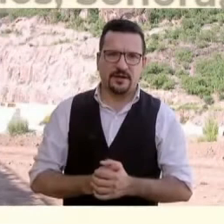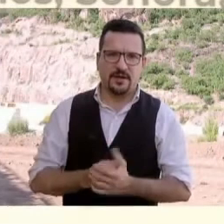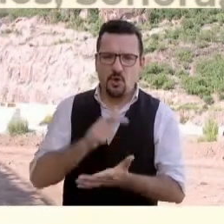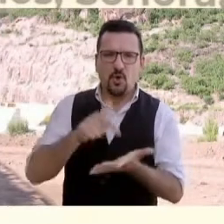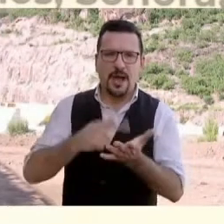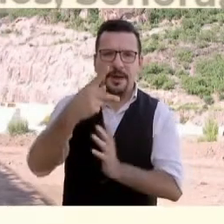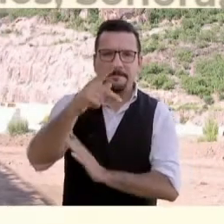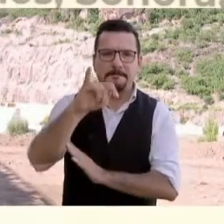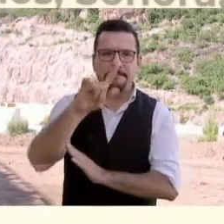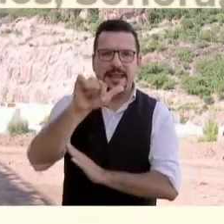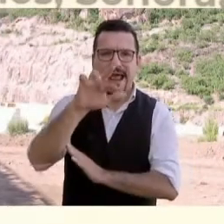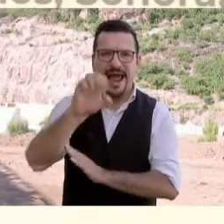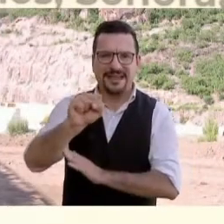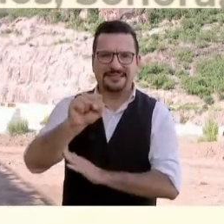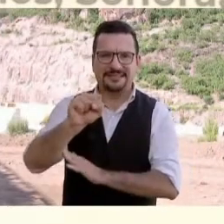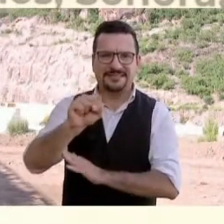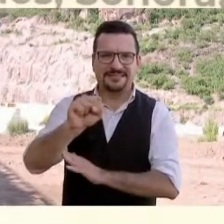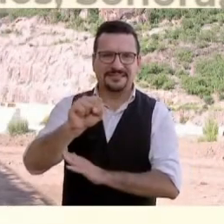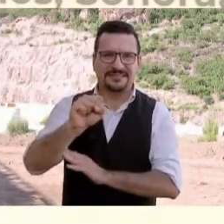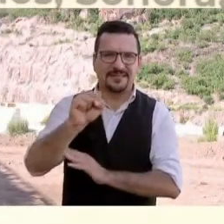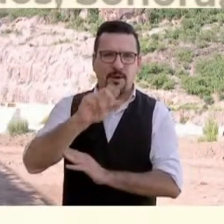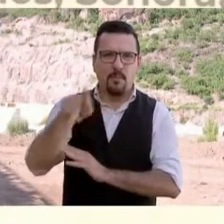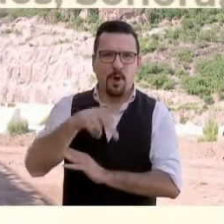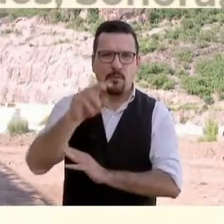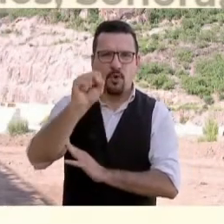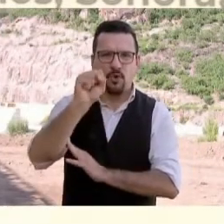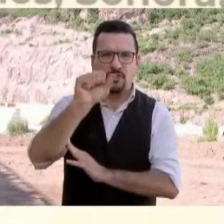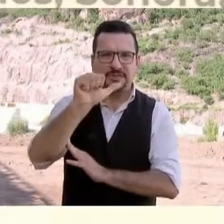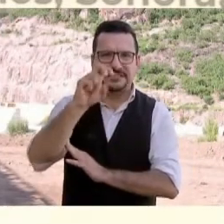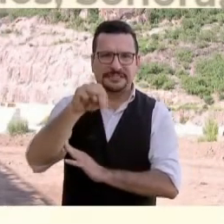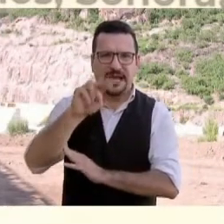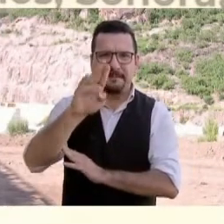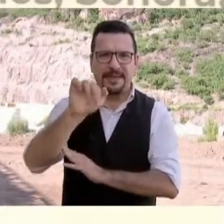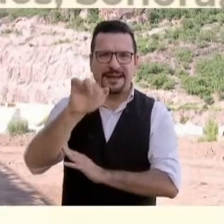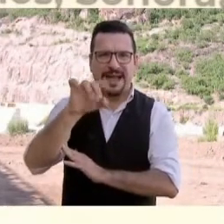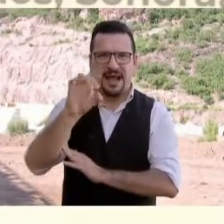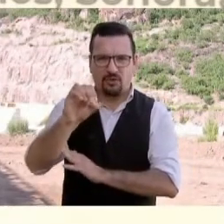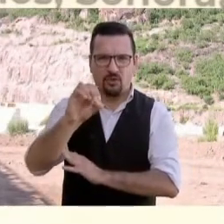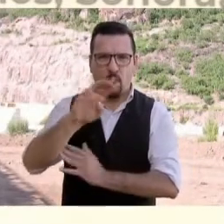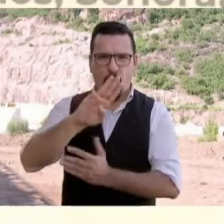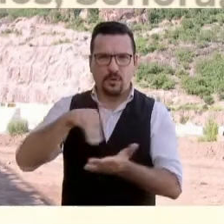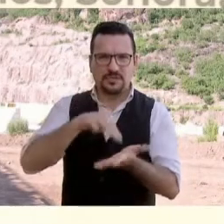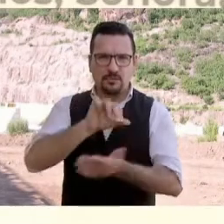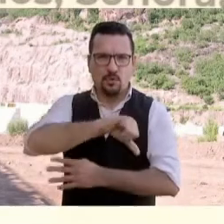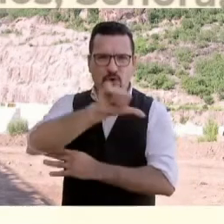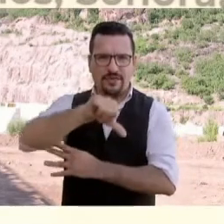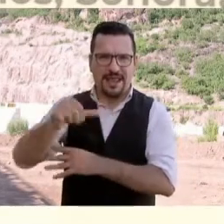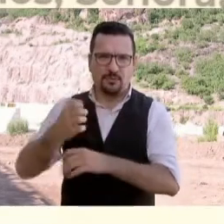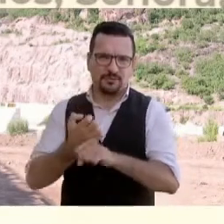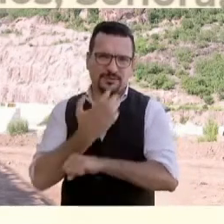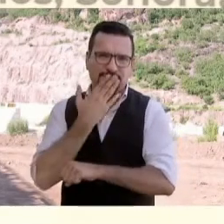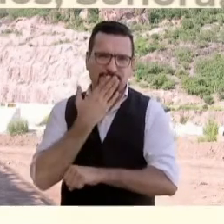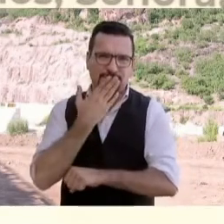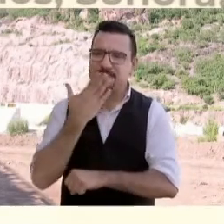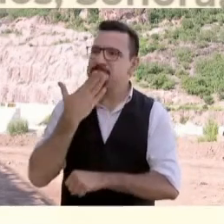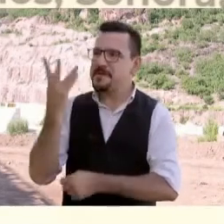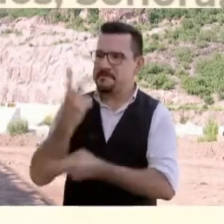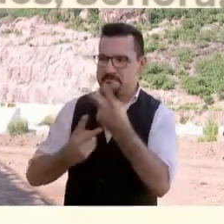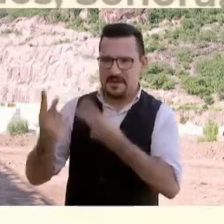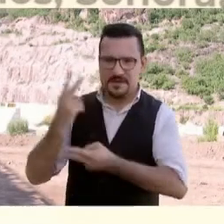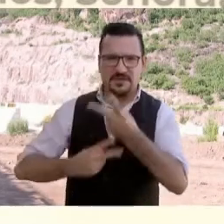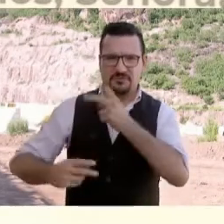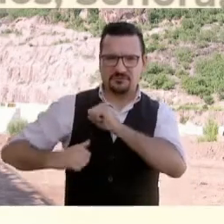san bernardos municipio de álamos estado de sonora pues bienvenidos a autoridades de diferentes